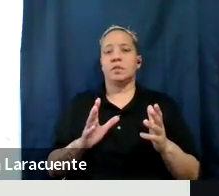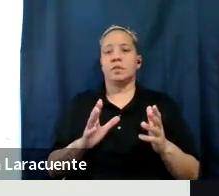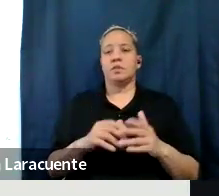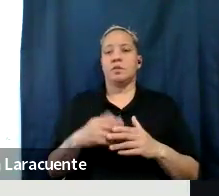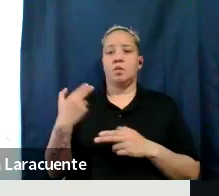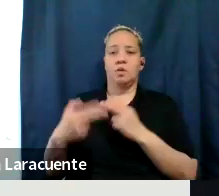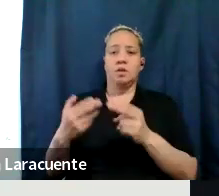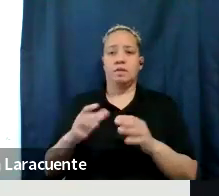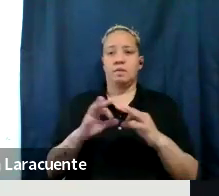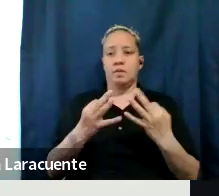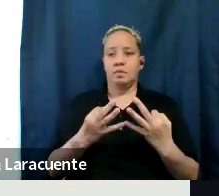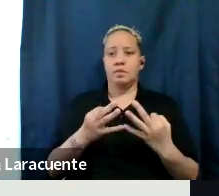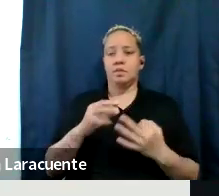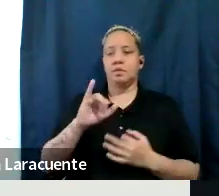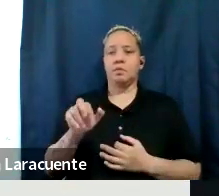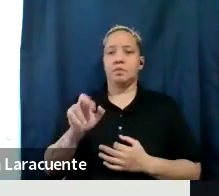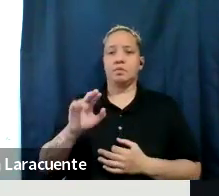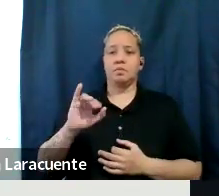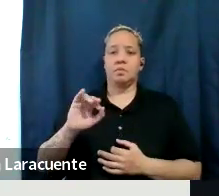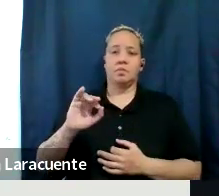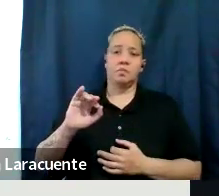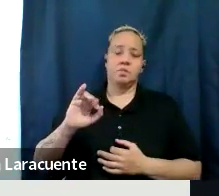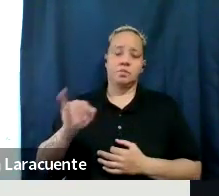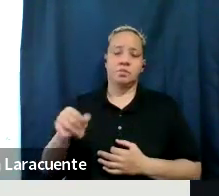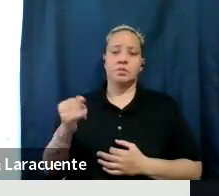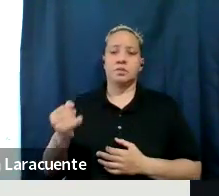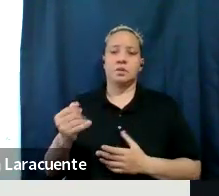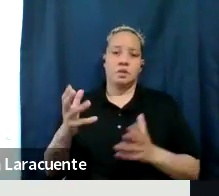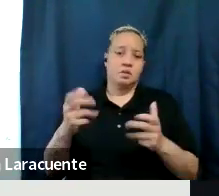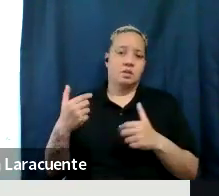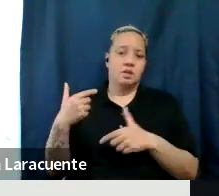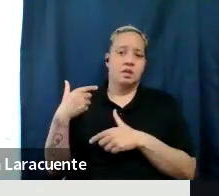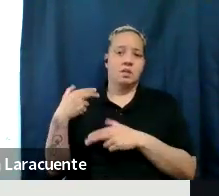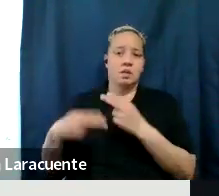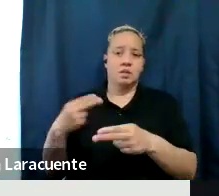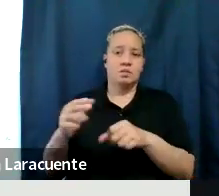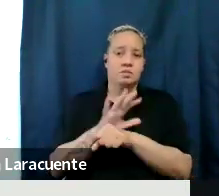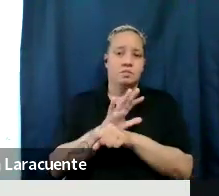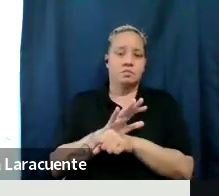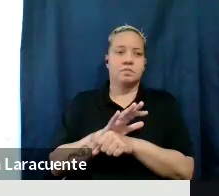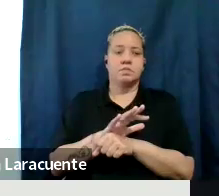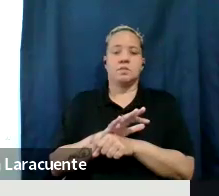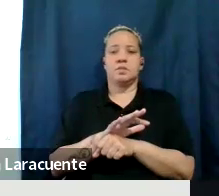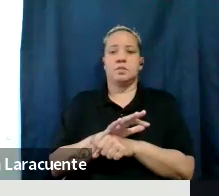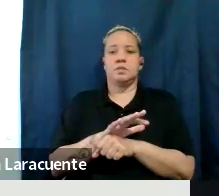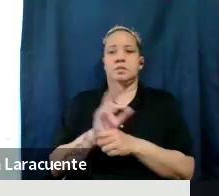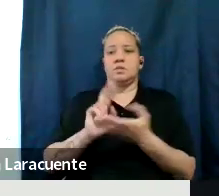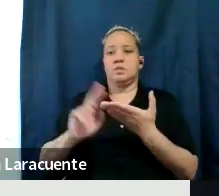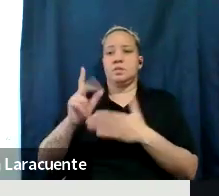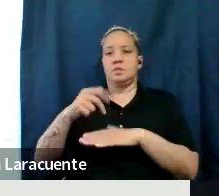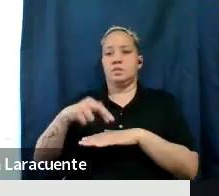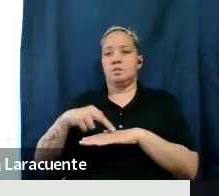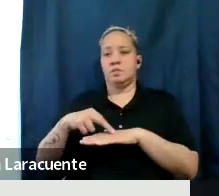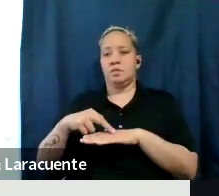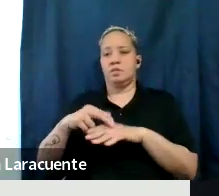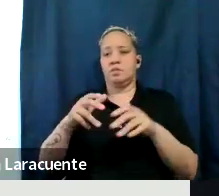herederos familiares de Juan Ramón Jiménez querrían tener el legado al completo y la Universidad de Puerto Rico no